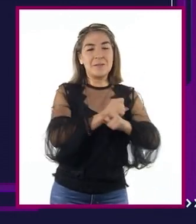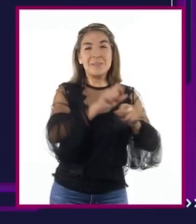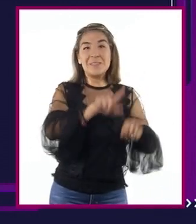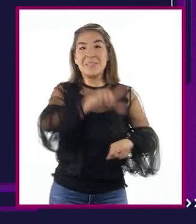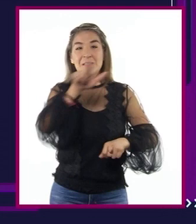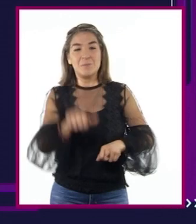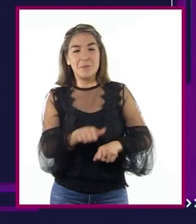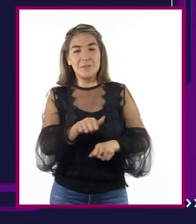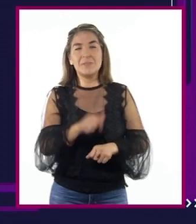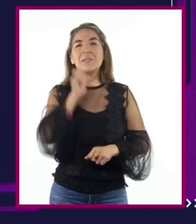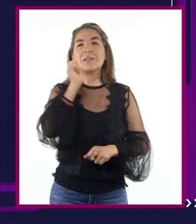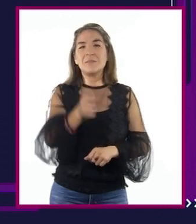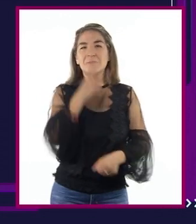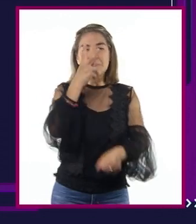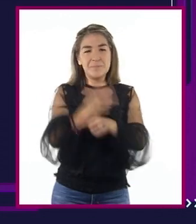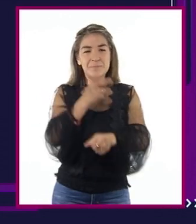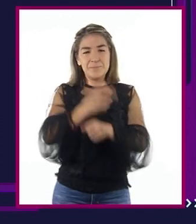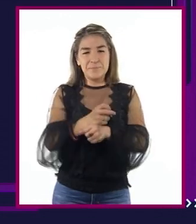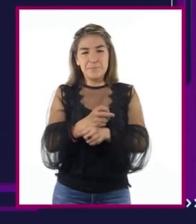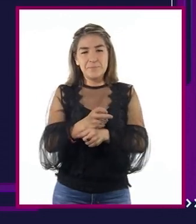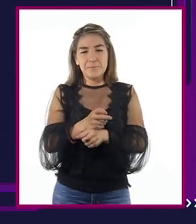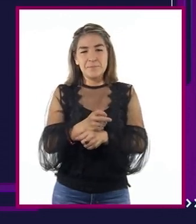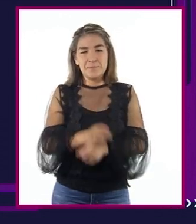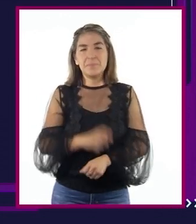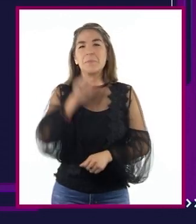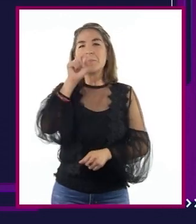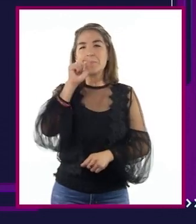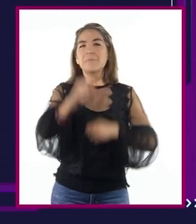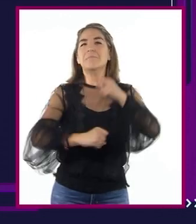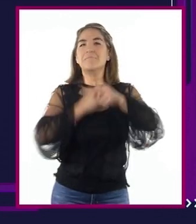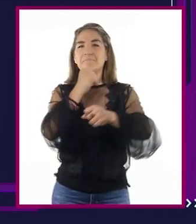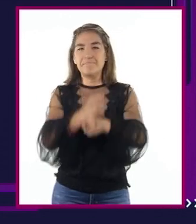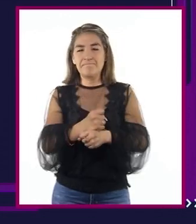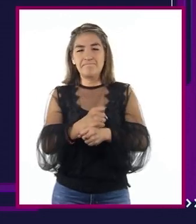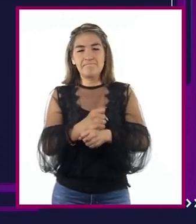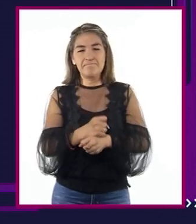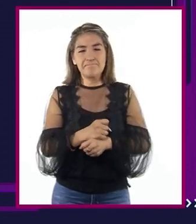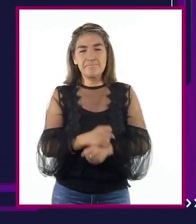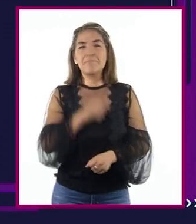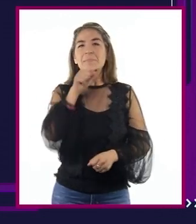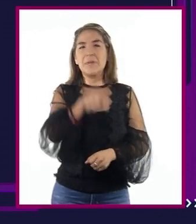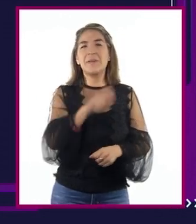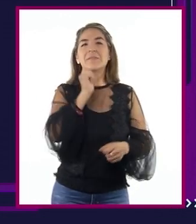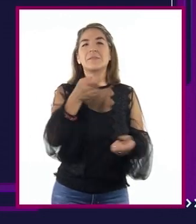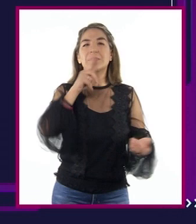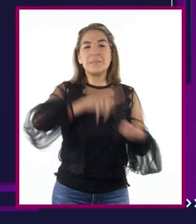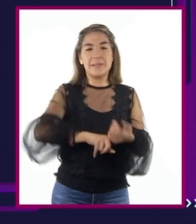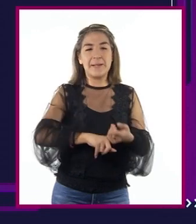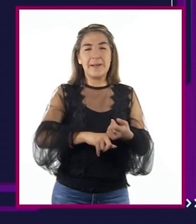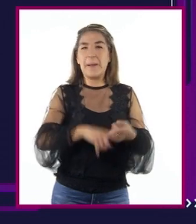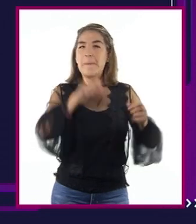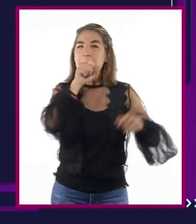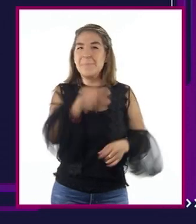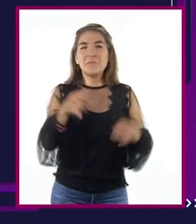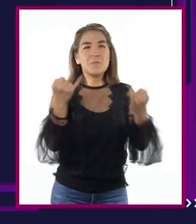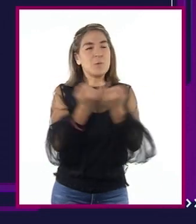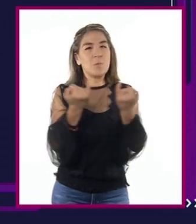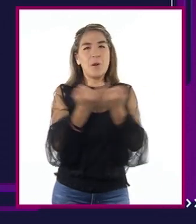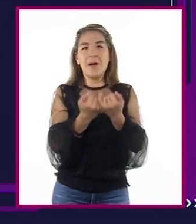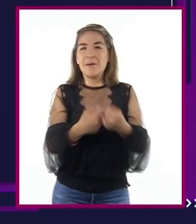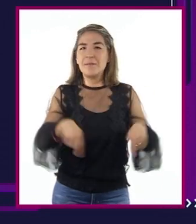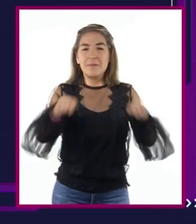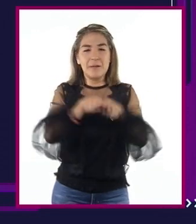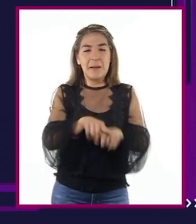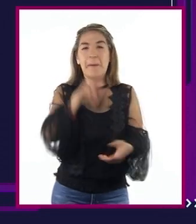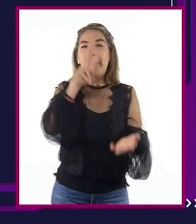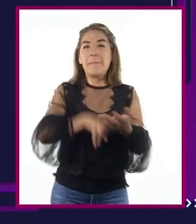límite superior del segundo intervalo es 20 años. Como los intervalos son de la misma amplitud, el